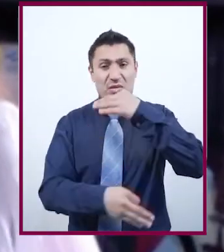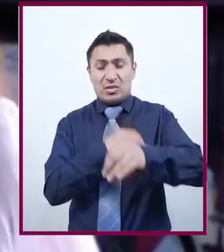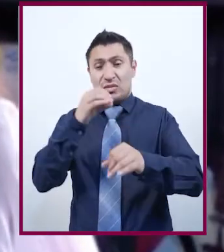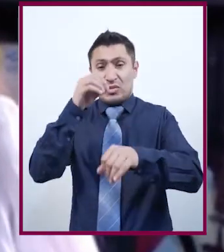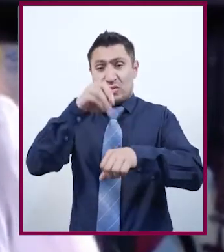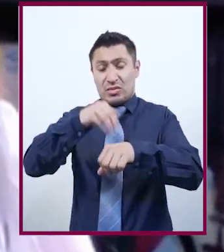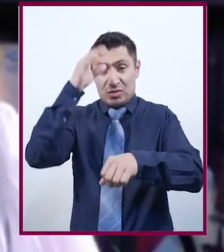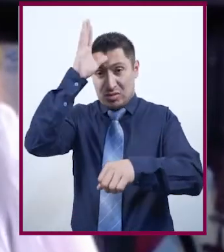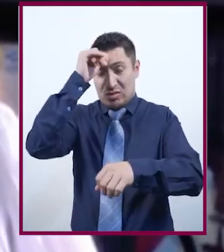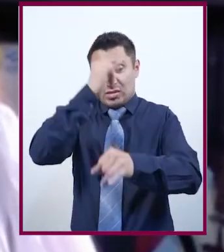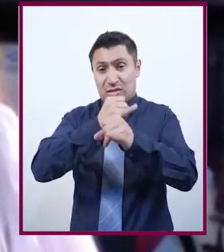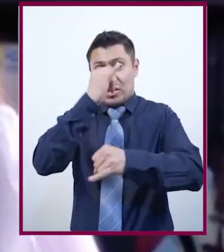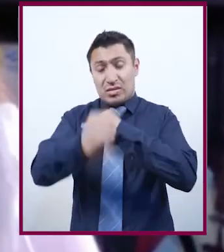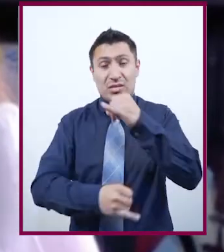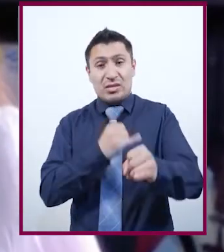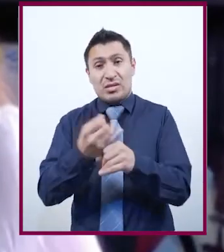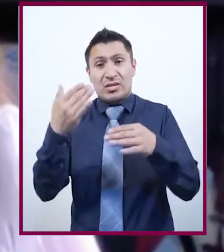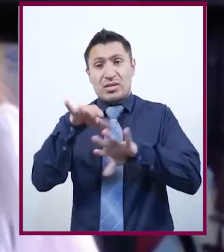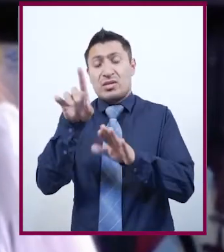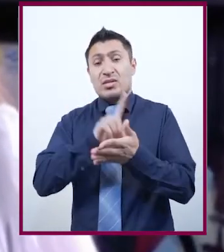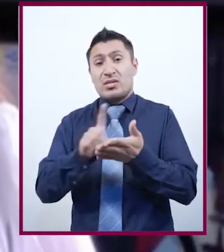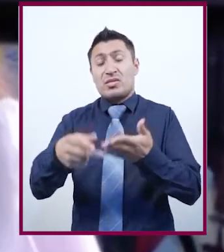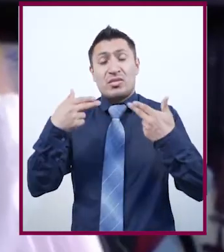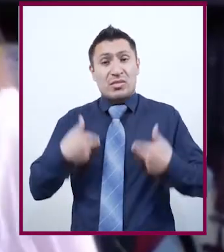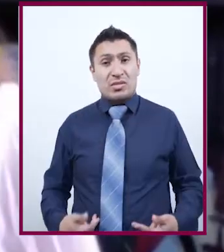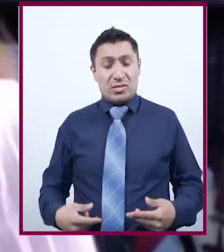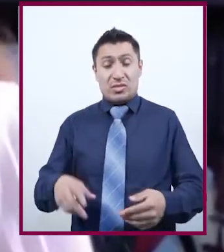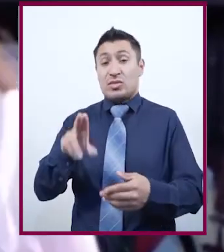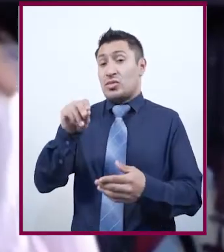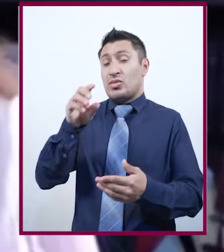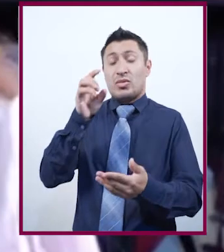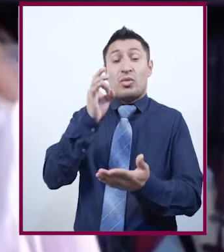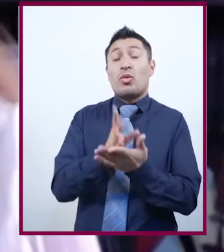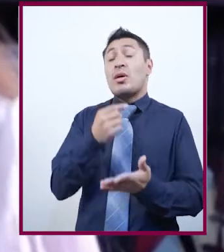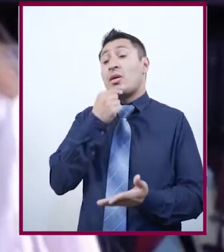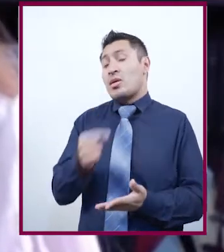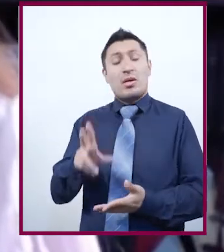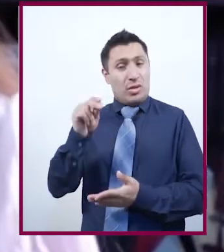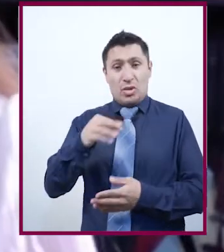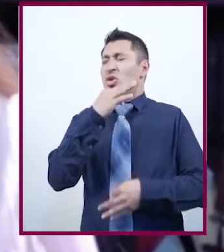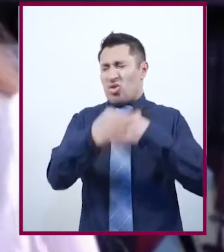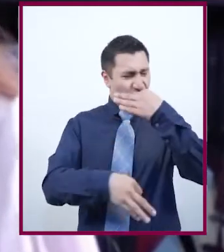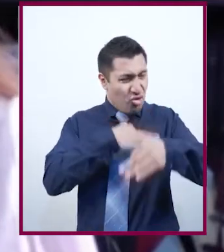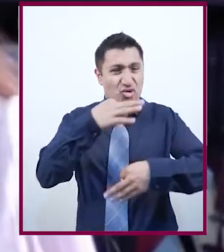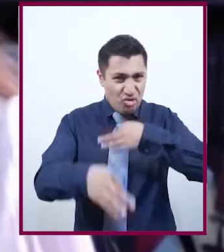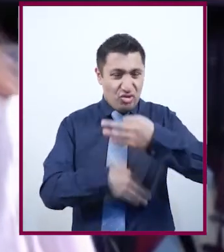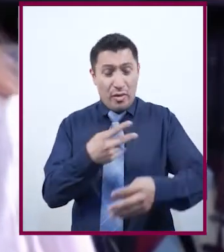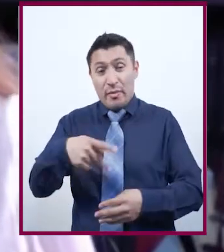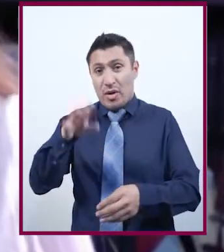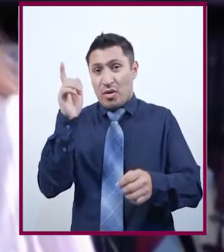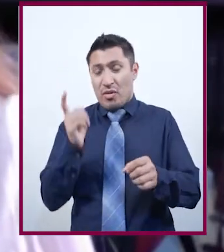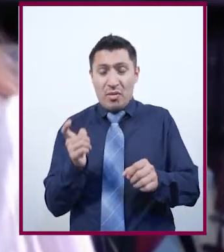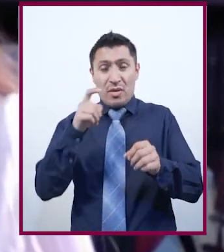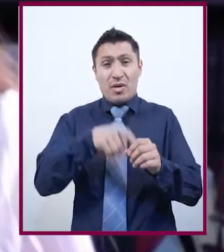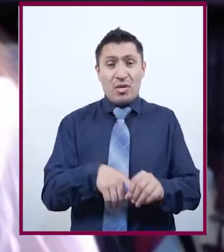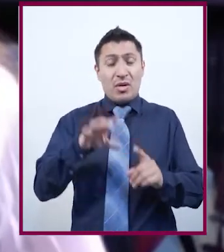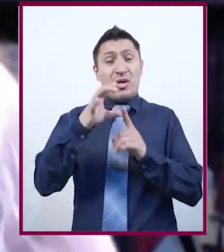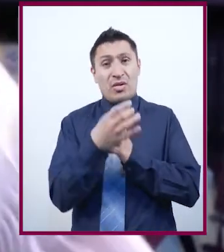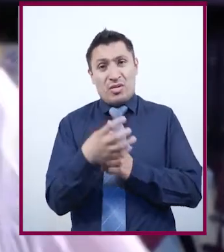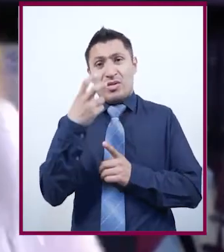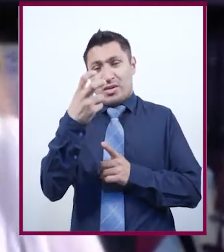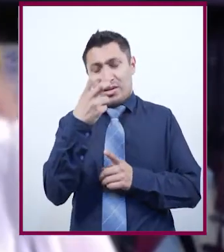internacionales en materia de derechos humanos, no solo de derechos del niño, pero los vinculados directamente a la convención, como son estos protocolos